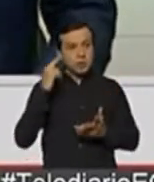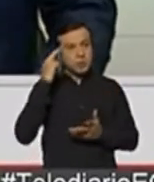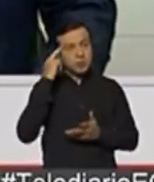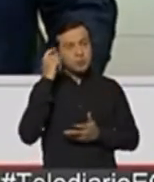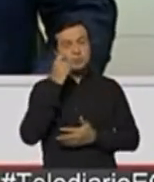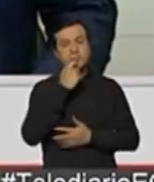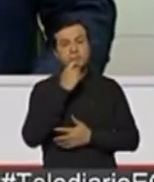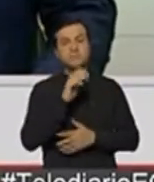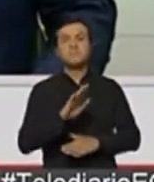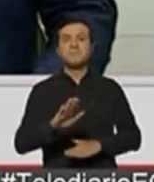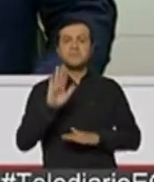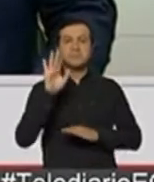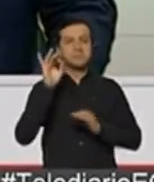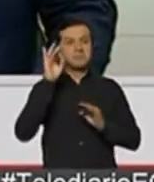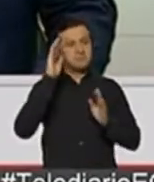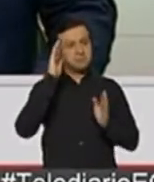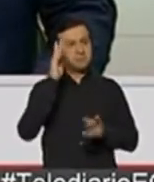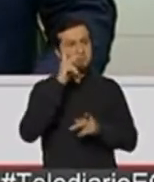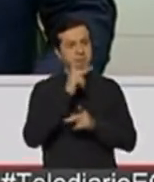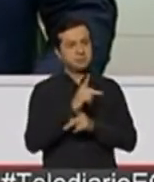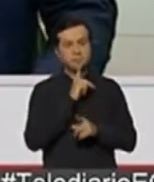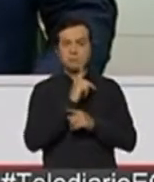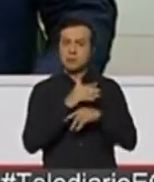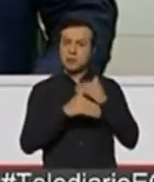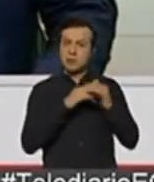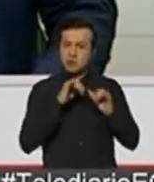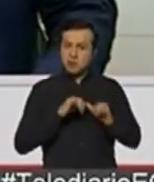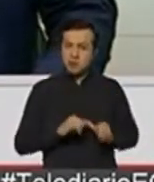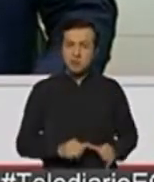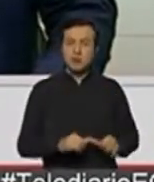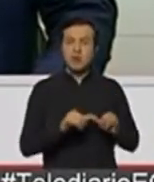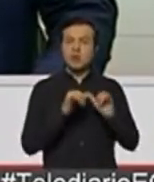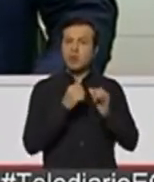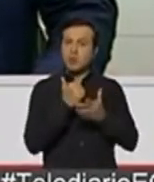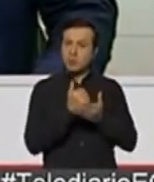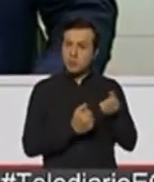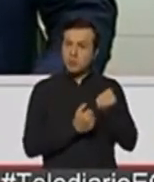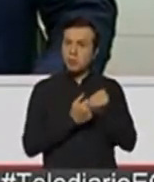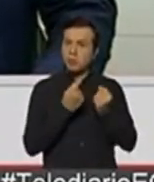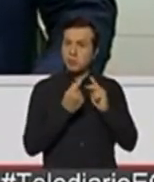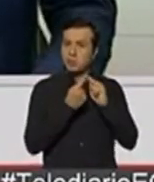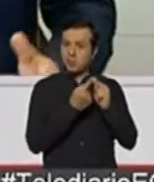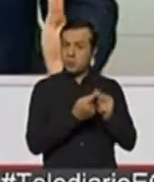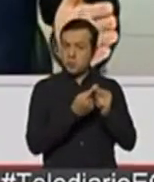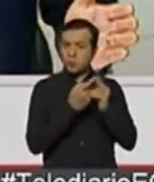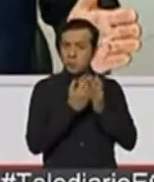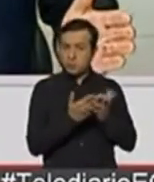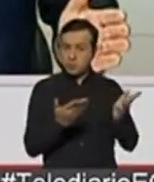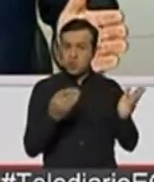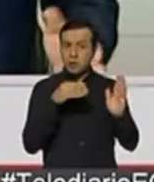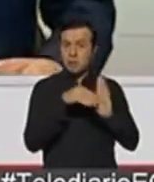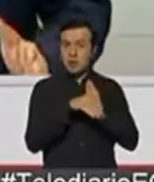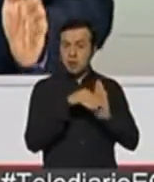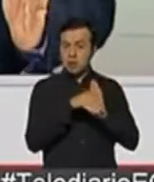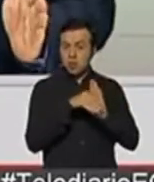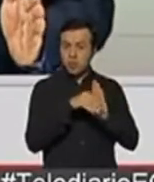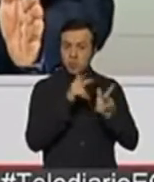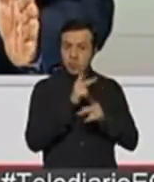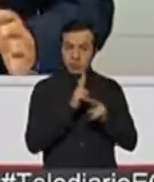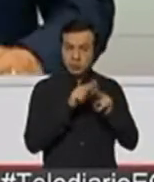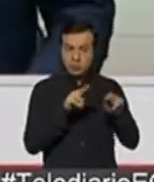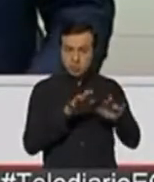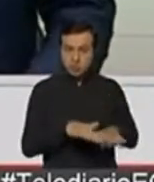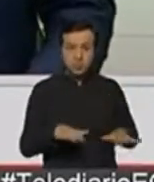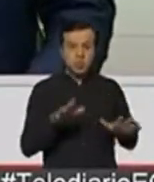un compromiso y un protocolo para avanzar en productos de financiamiento que le ha llamado las finanzas verdes. Pero hay